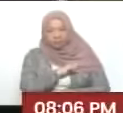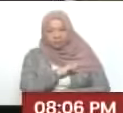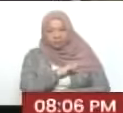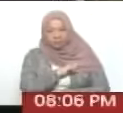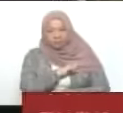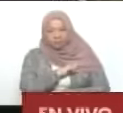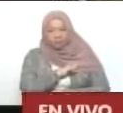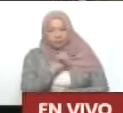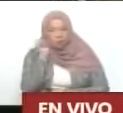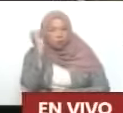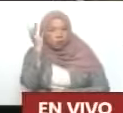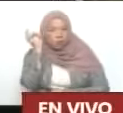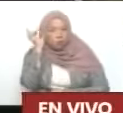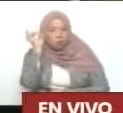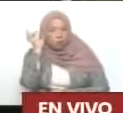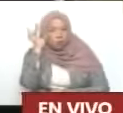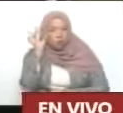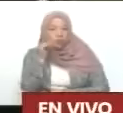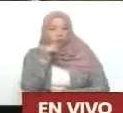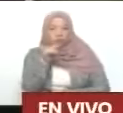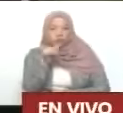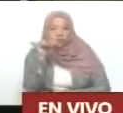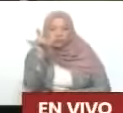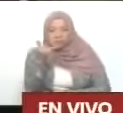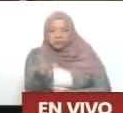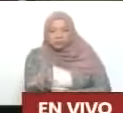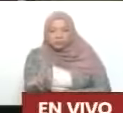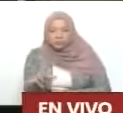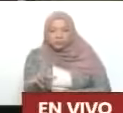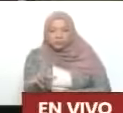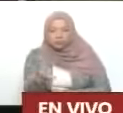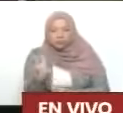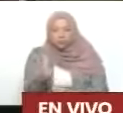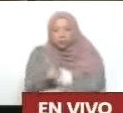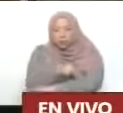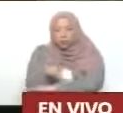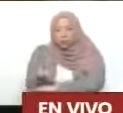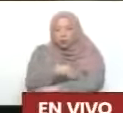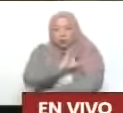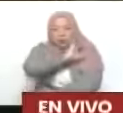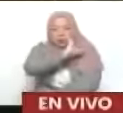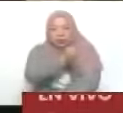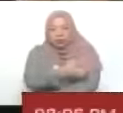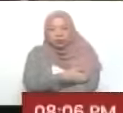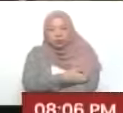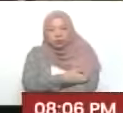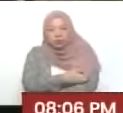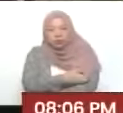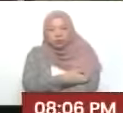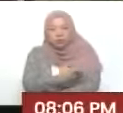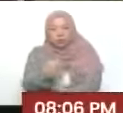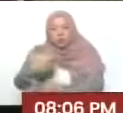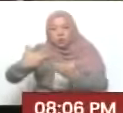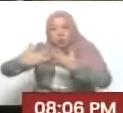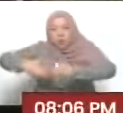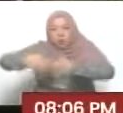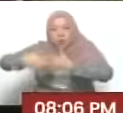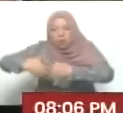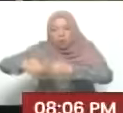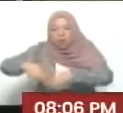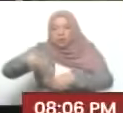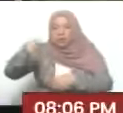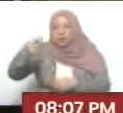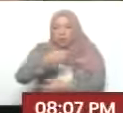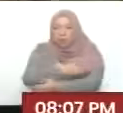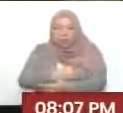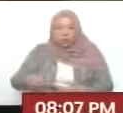tuvimos que inventarnos una nueva figura que era la de la pobreza energética, porque se enriquecen las grandes empresas. Pero